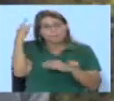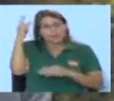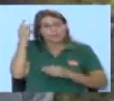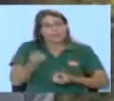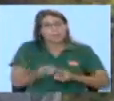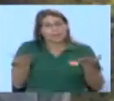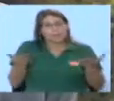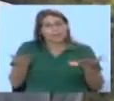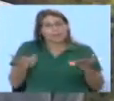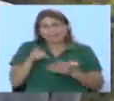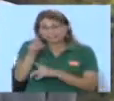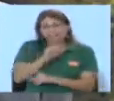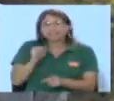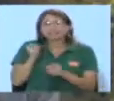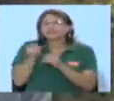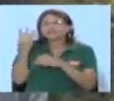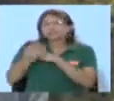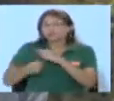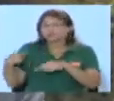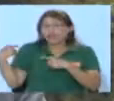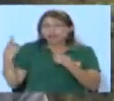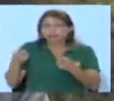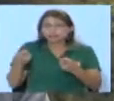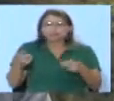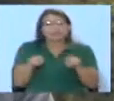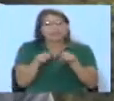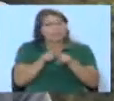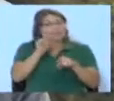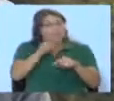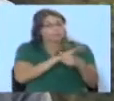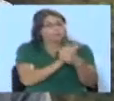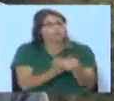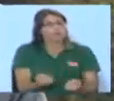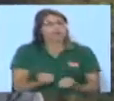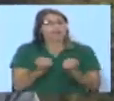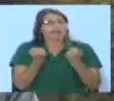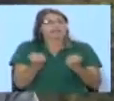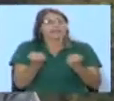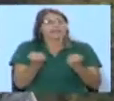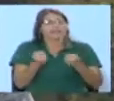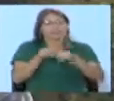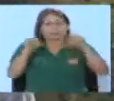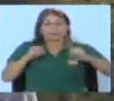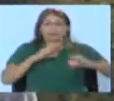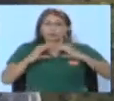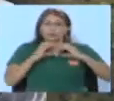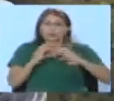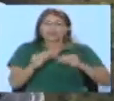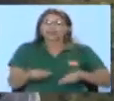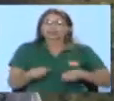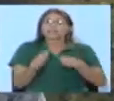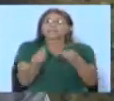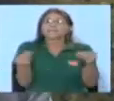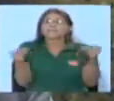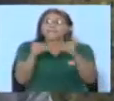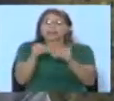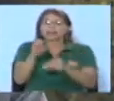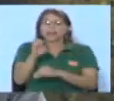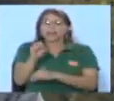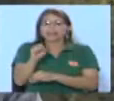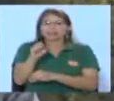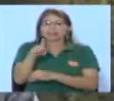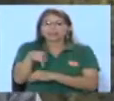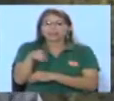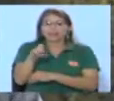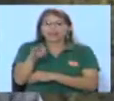que fortalecer la apertura en las telecomunicaciones brindando mayor espectro. A la par de eso tenemos proyectos importantes como